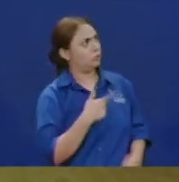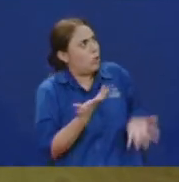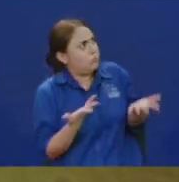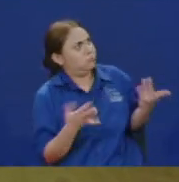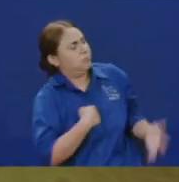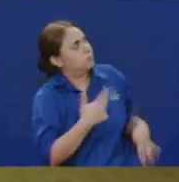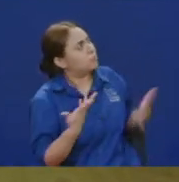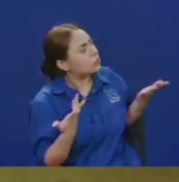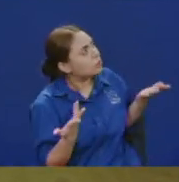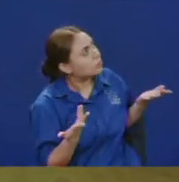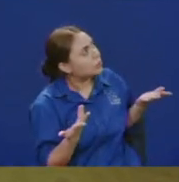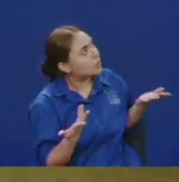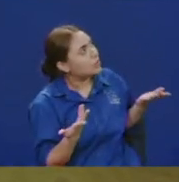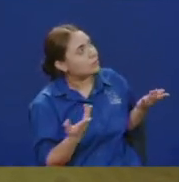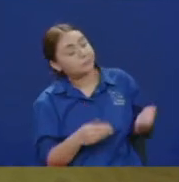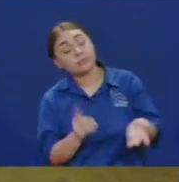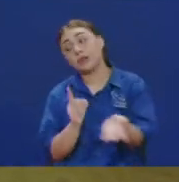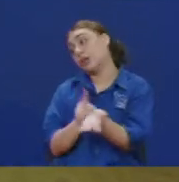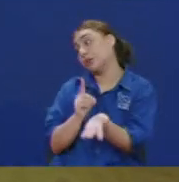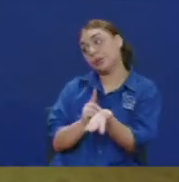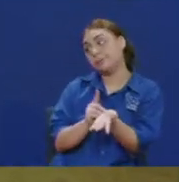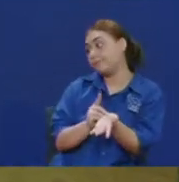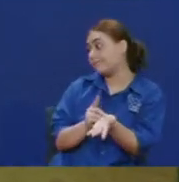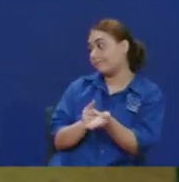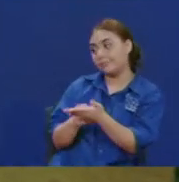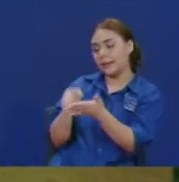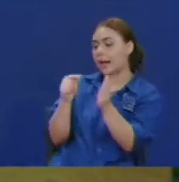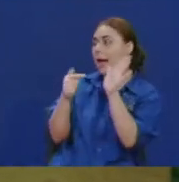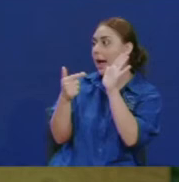aquí tiene otros valores que no coinciden con eso.